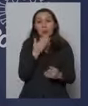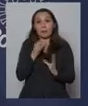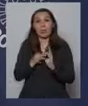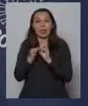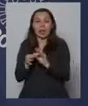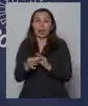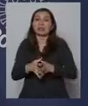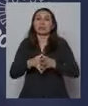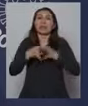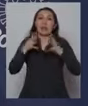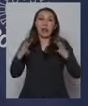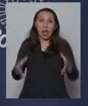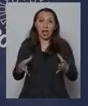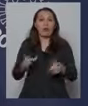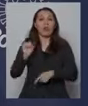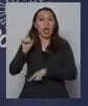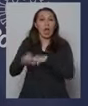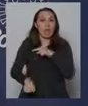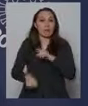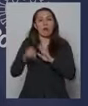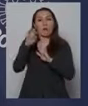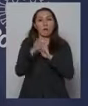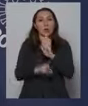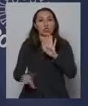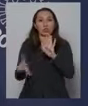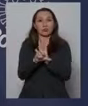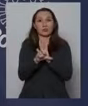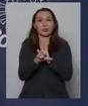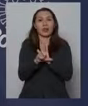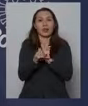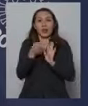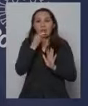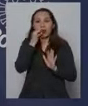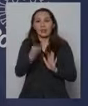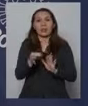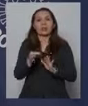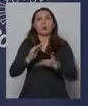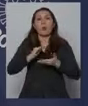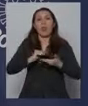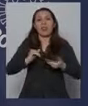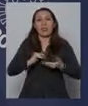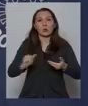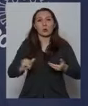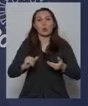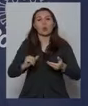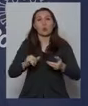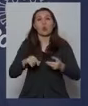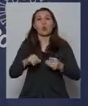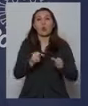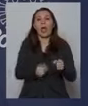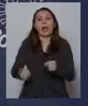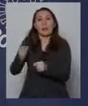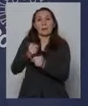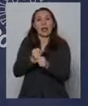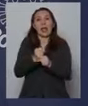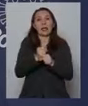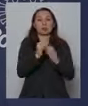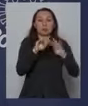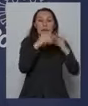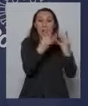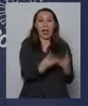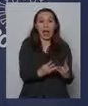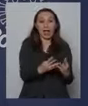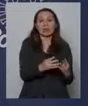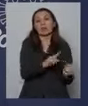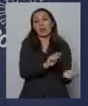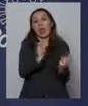agradecemos enormemente la aprobación del proyecto de ley de indulto conmutativo para personas de riesgo.